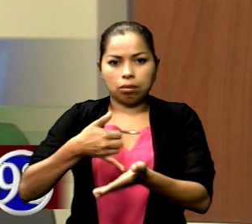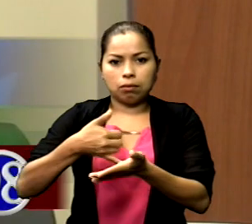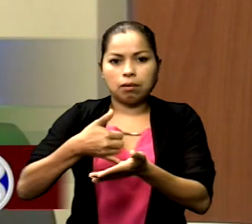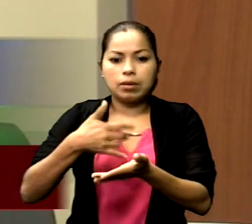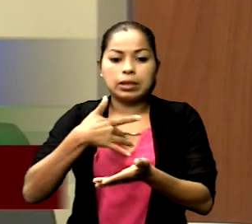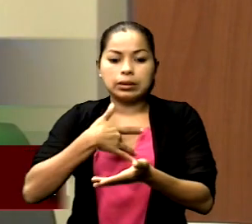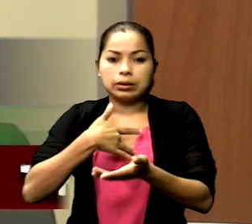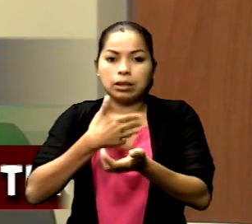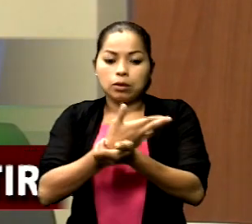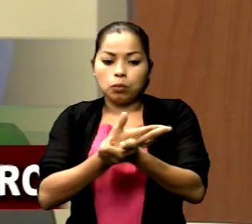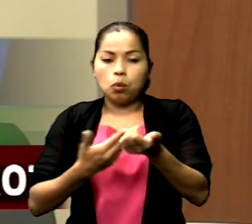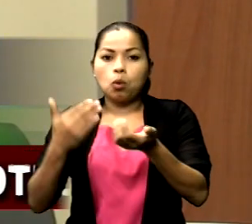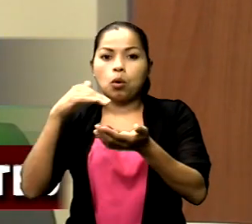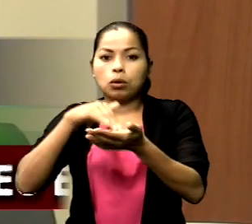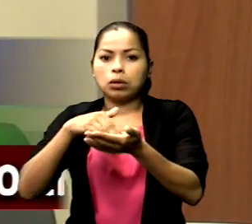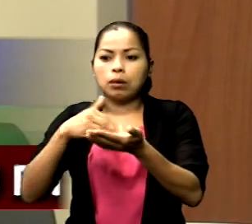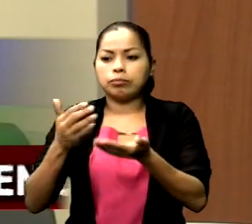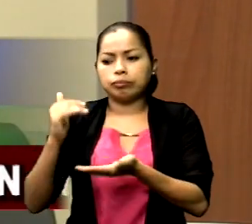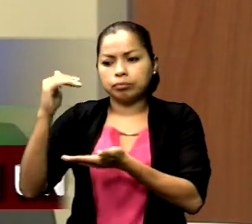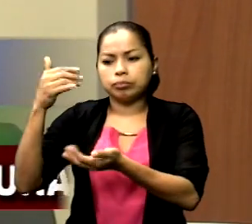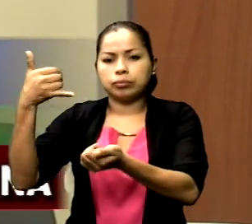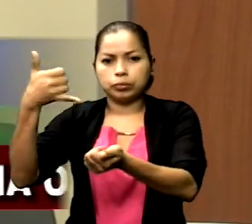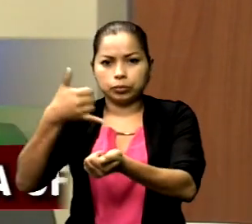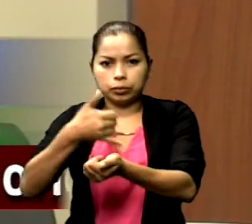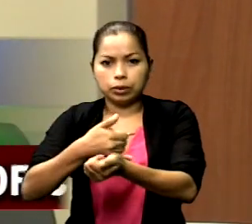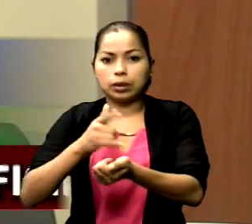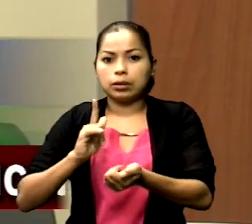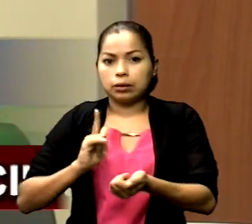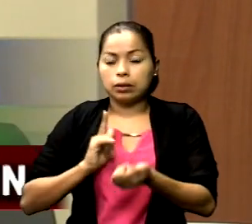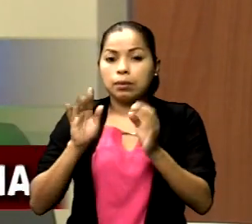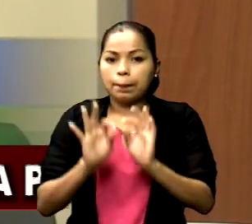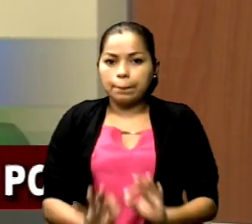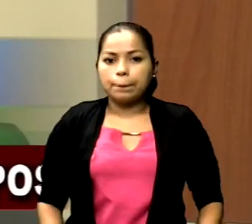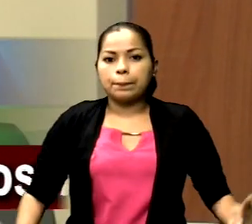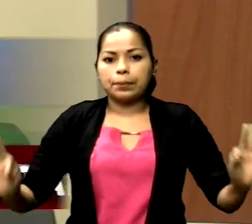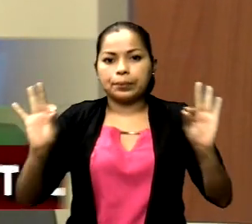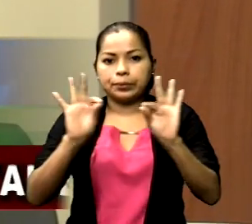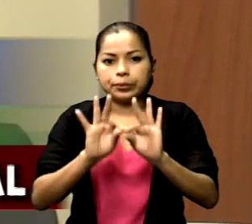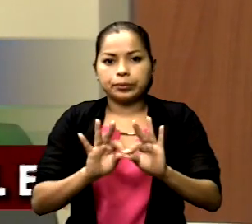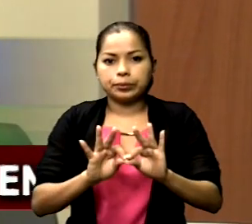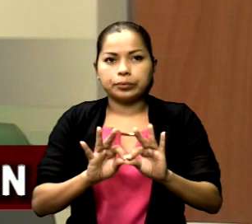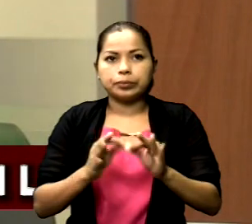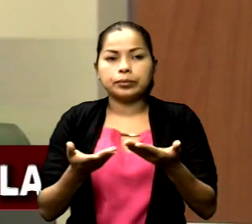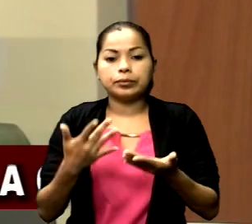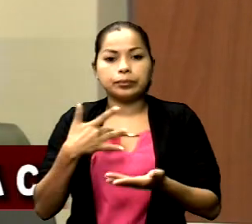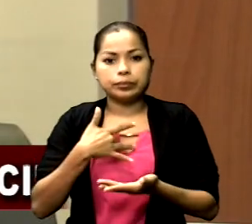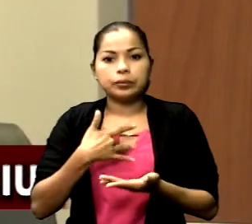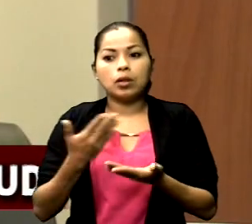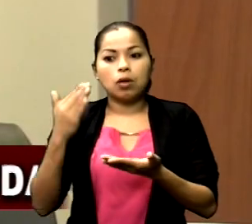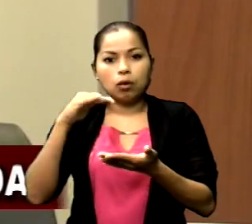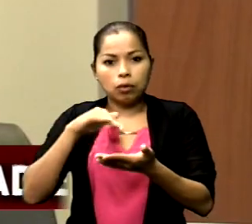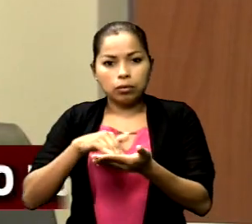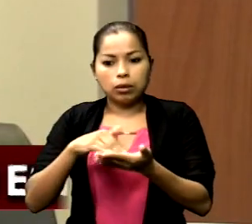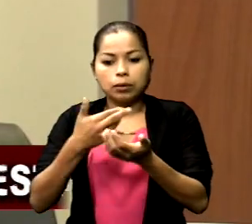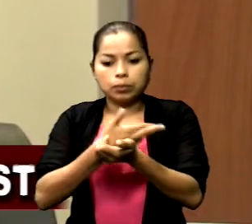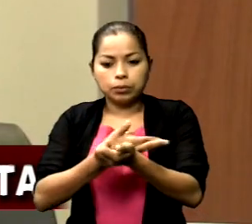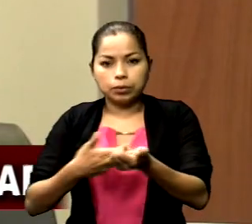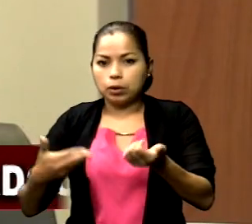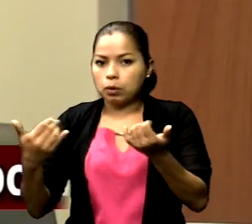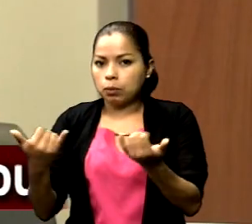principalmente en el periodo de parto, pueden tener pérdidas importantes, pues se requiere reponerlo con